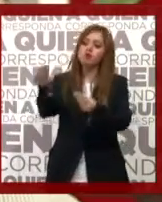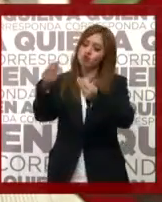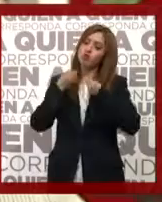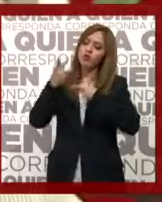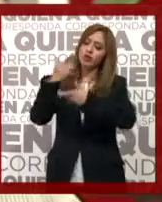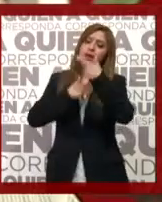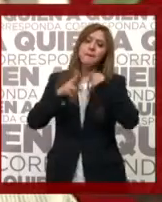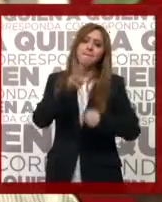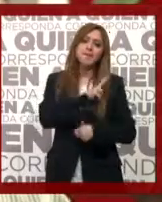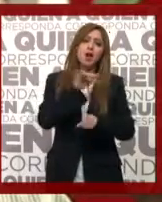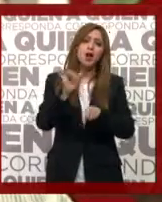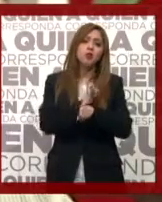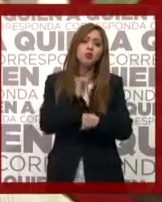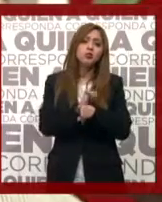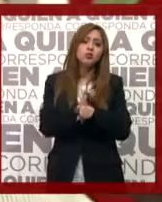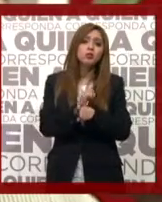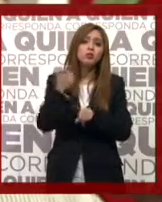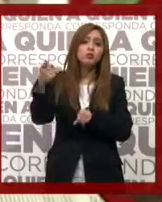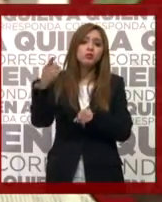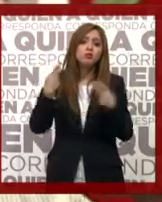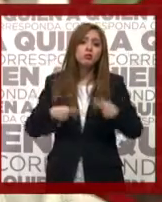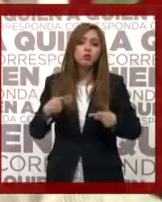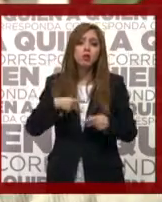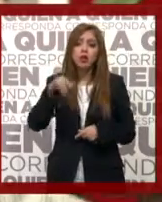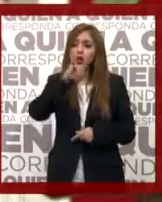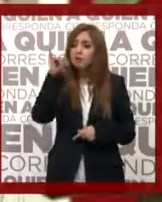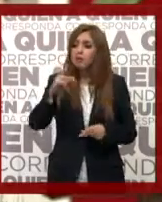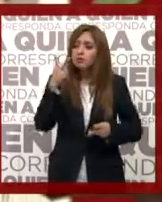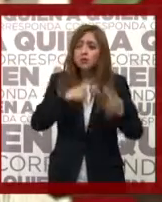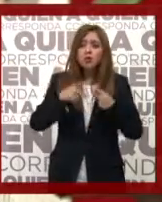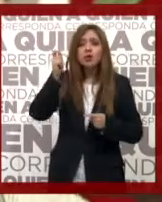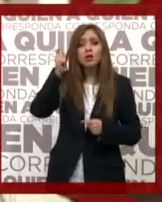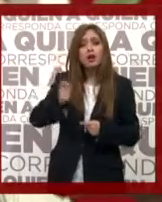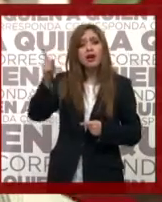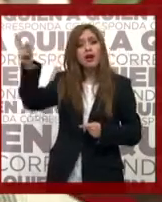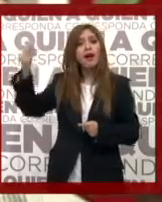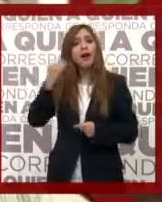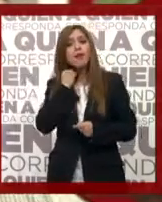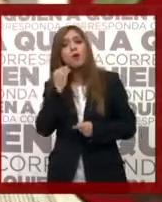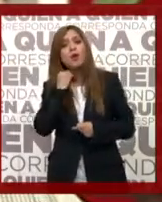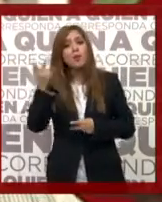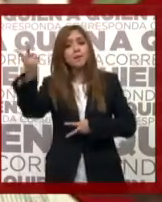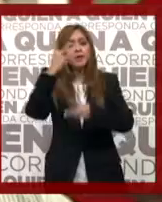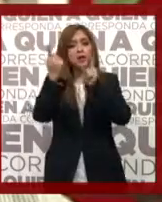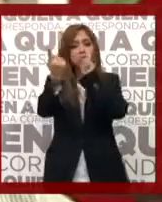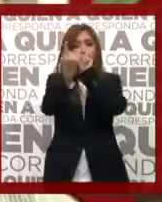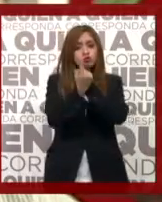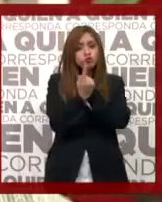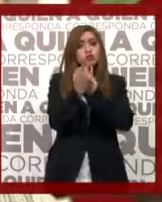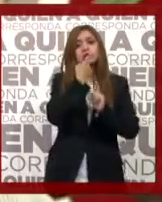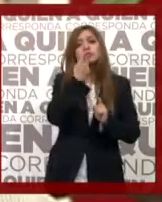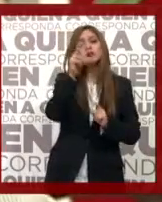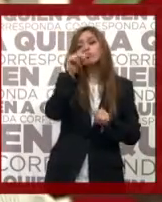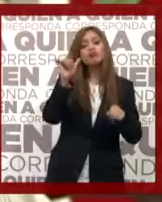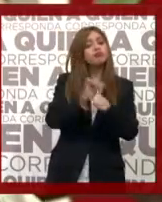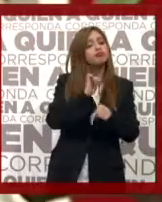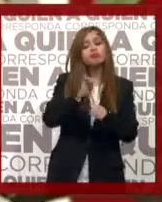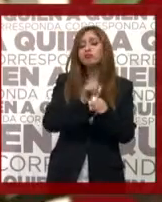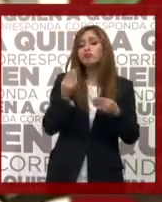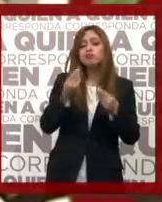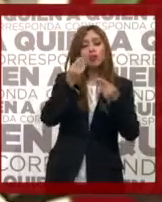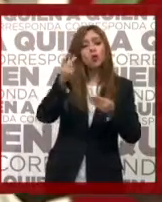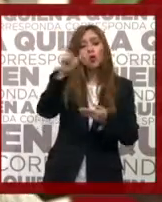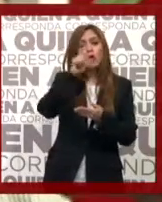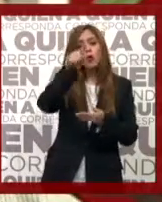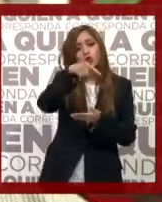vehículo y esta persona ya no se presentó. Me mandan después a su abogado y me dice que pues no pueden entregarme el vehículo hasta que